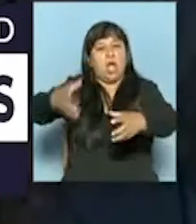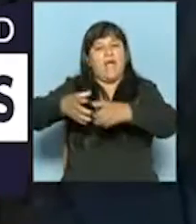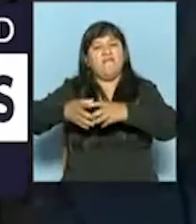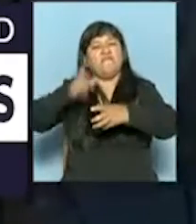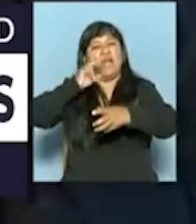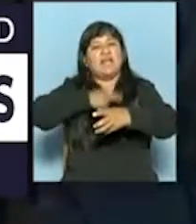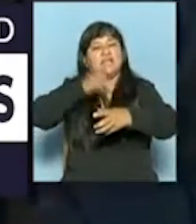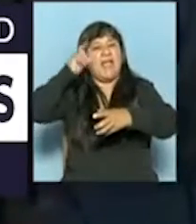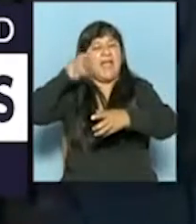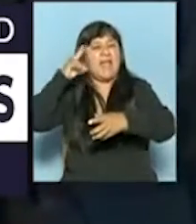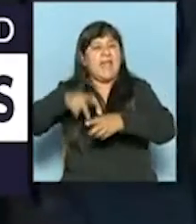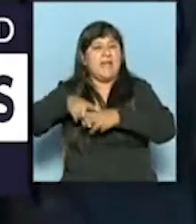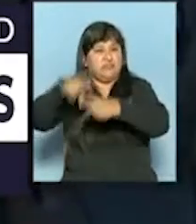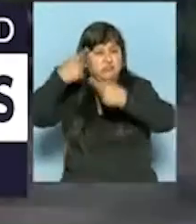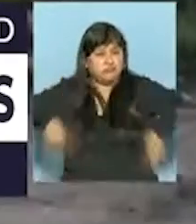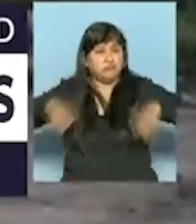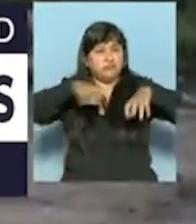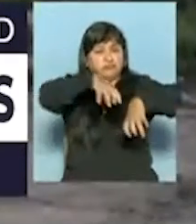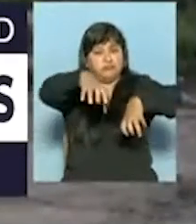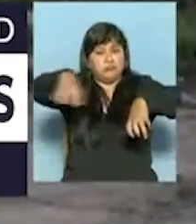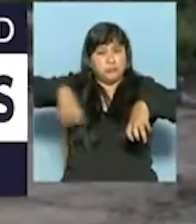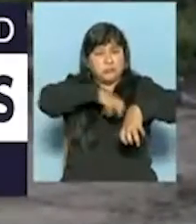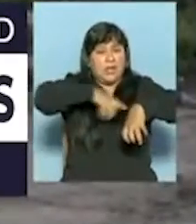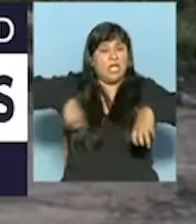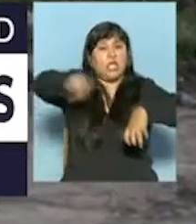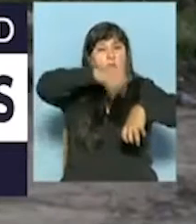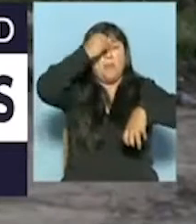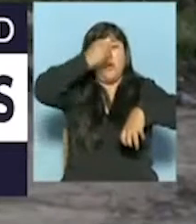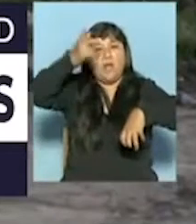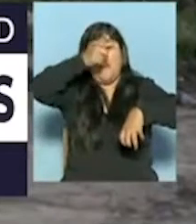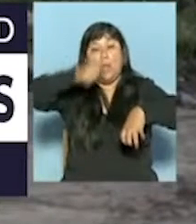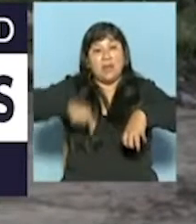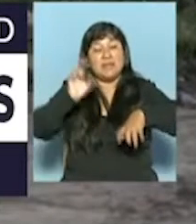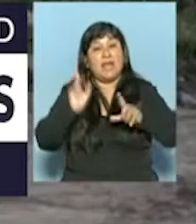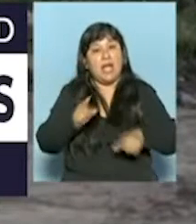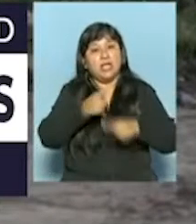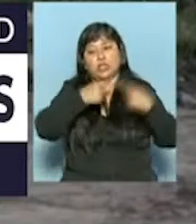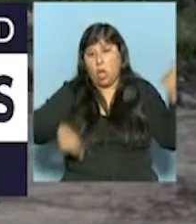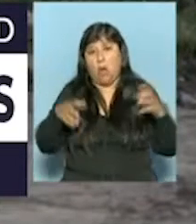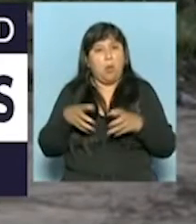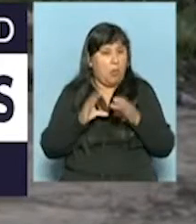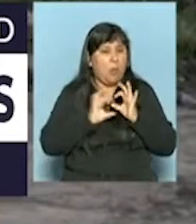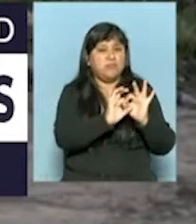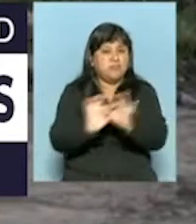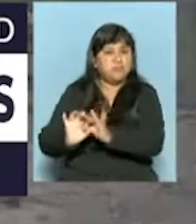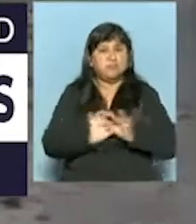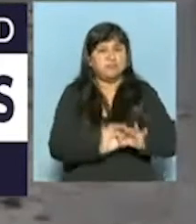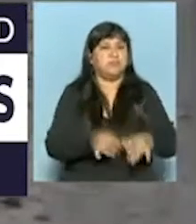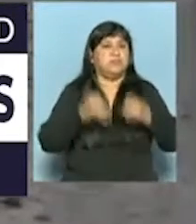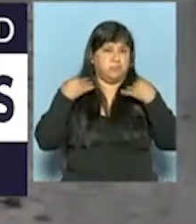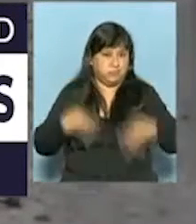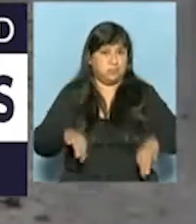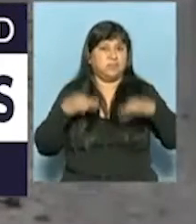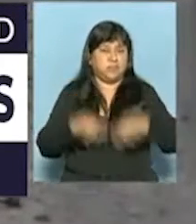Infantería local y también de la regional de la capital. Es decir, un trabajo en equipo, un trabajo que